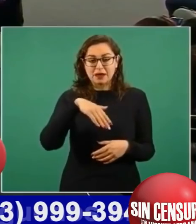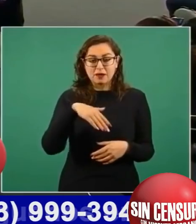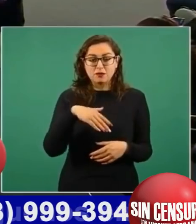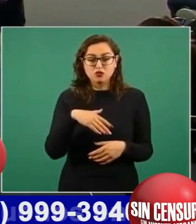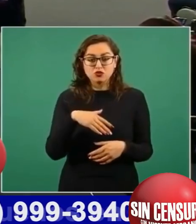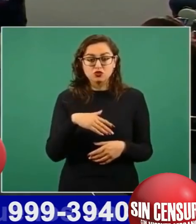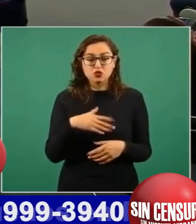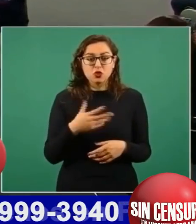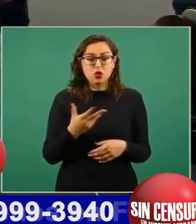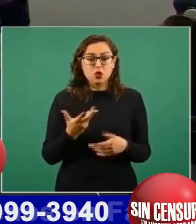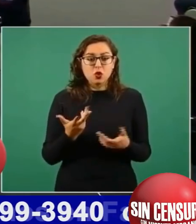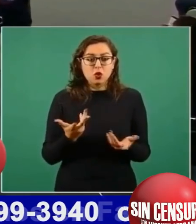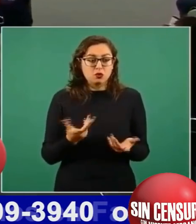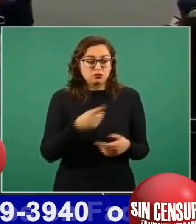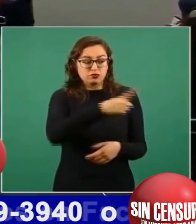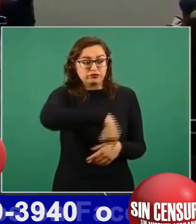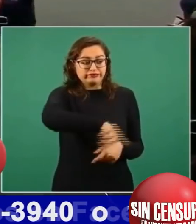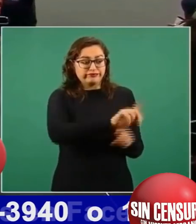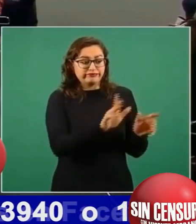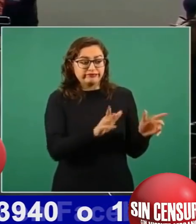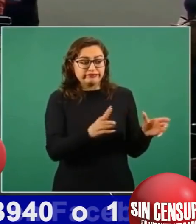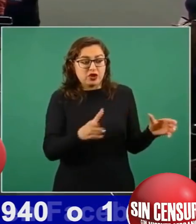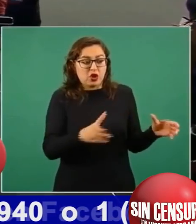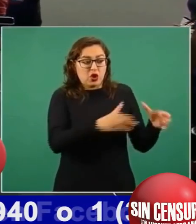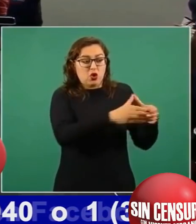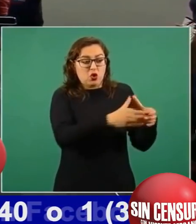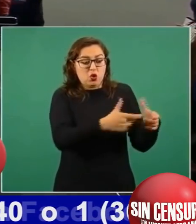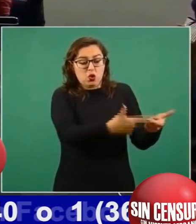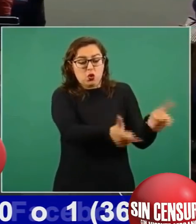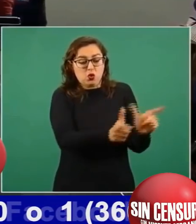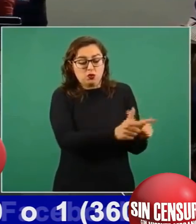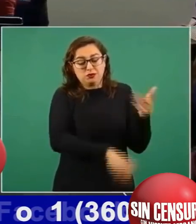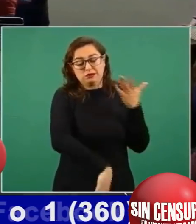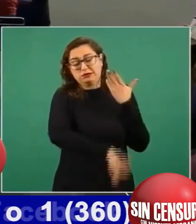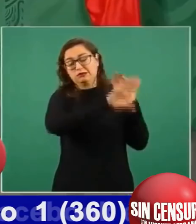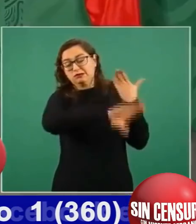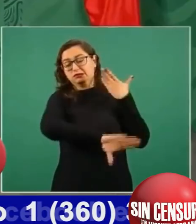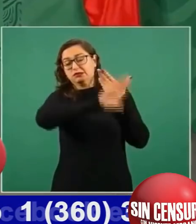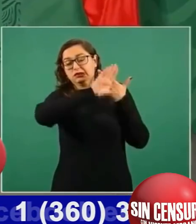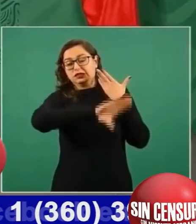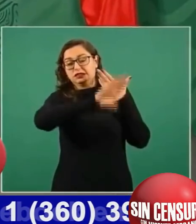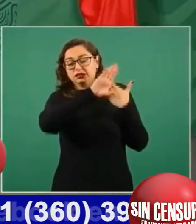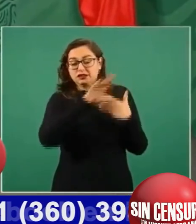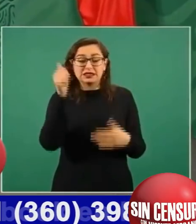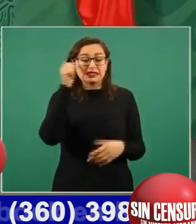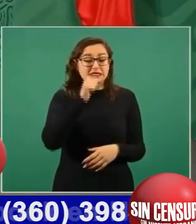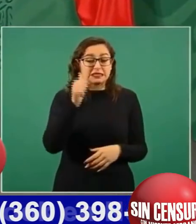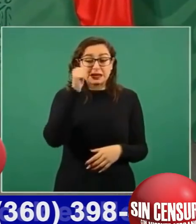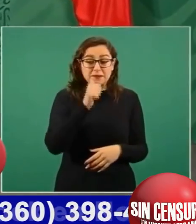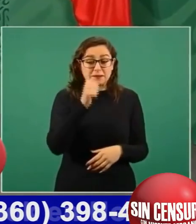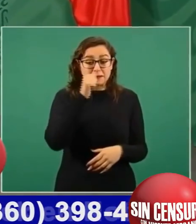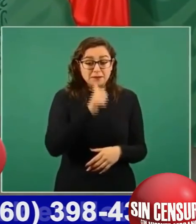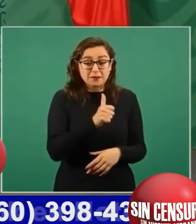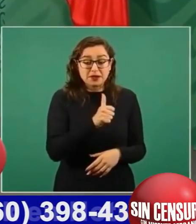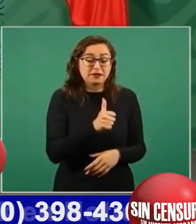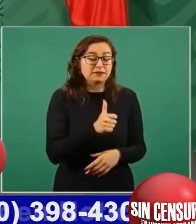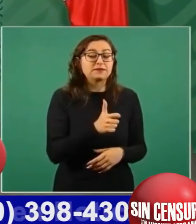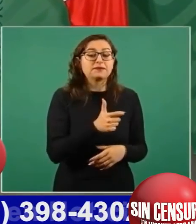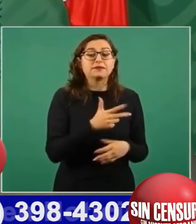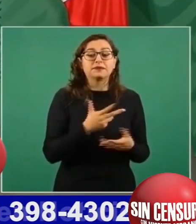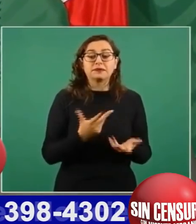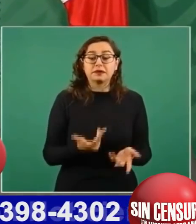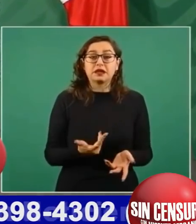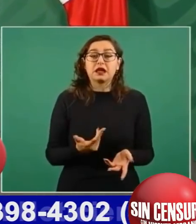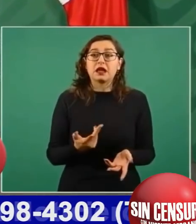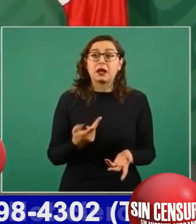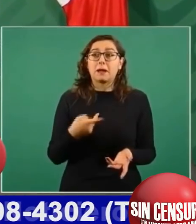adversarios conservadores que están en contra de todo lo que hacemos, hay también muchos simpatizantes, por